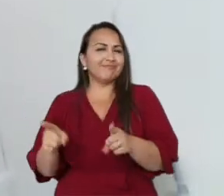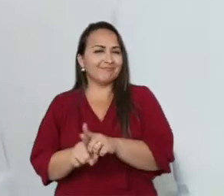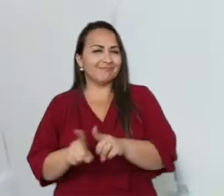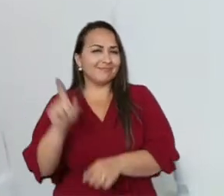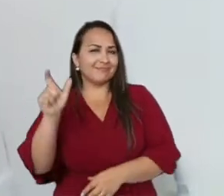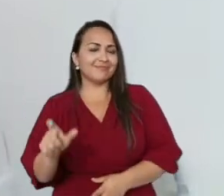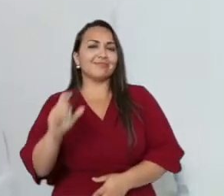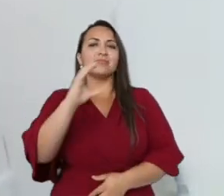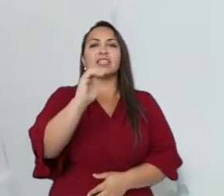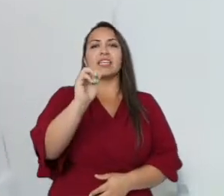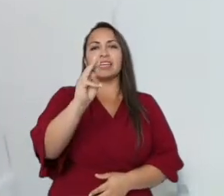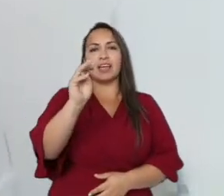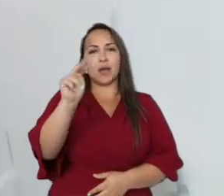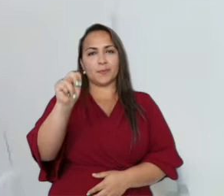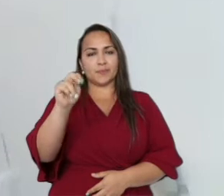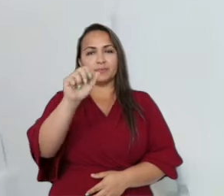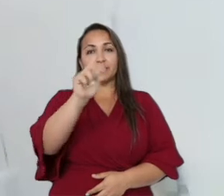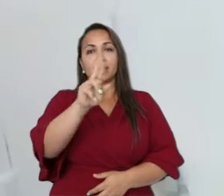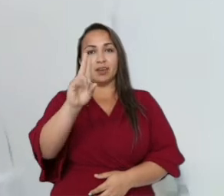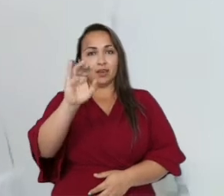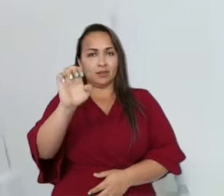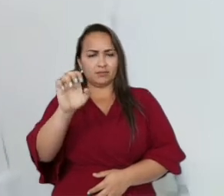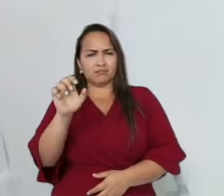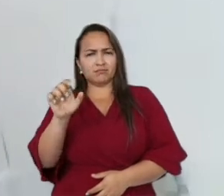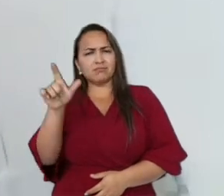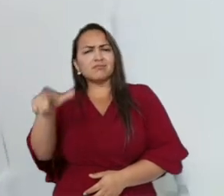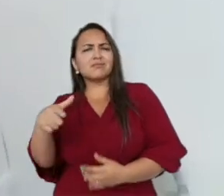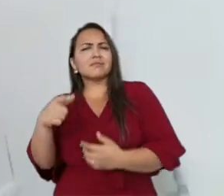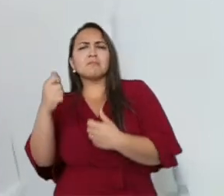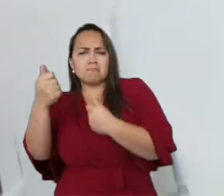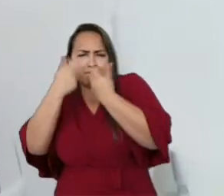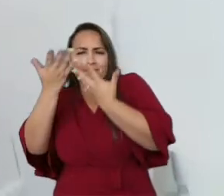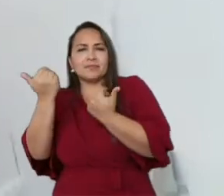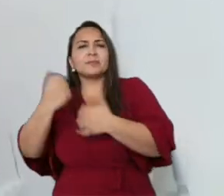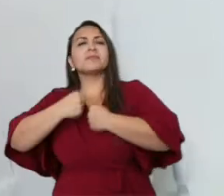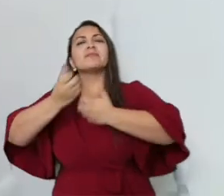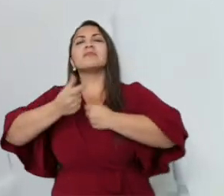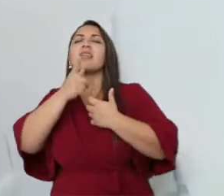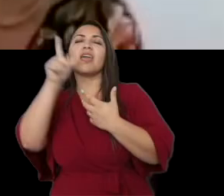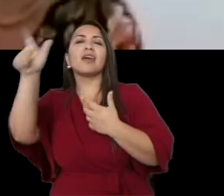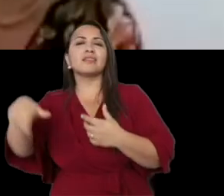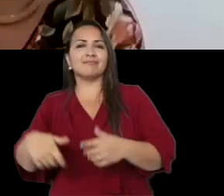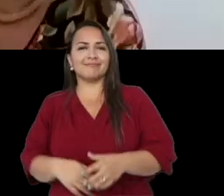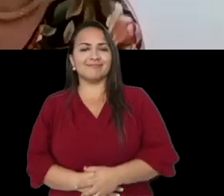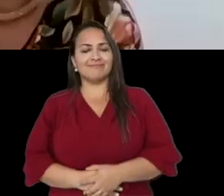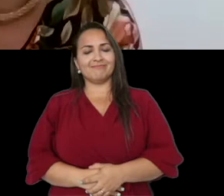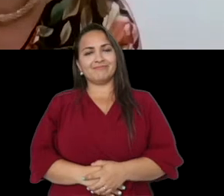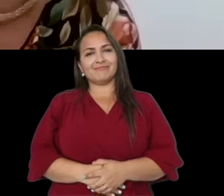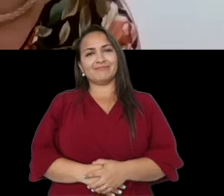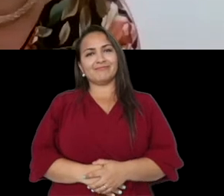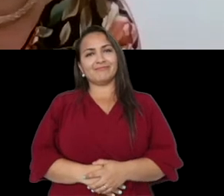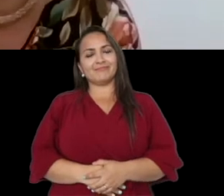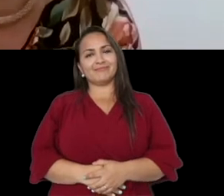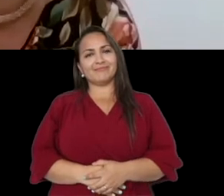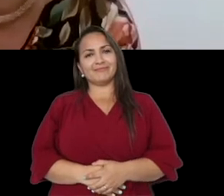también, Carmen Arrué. Háblanos, ¿quién es Carmen? Cuéntame, Carmen. Bueno,